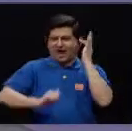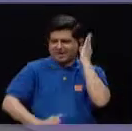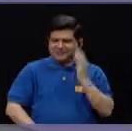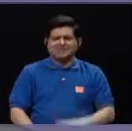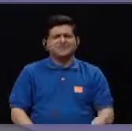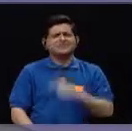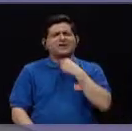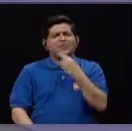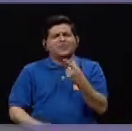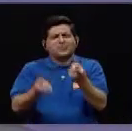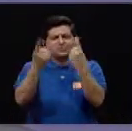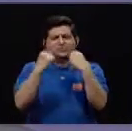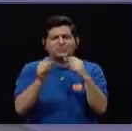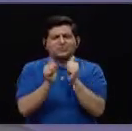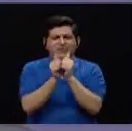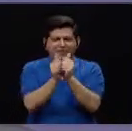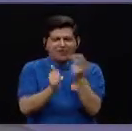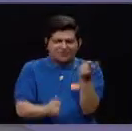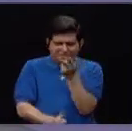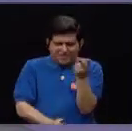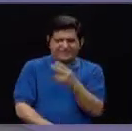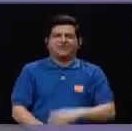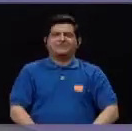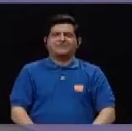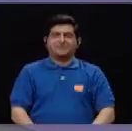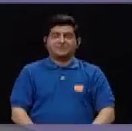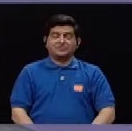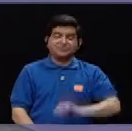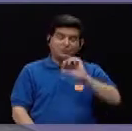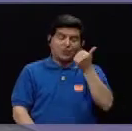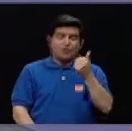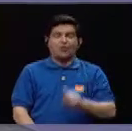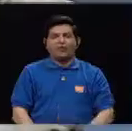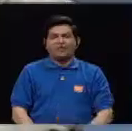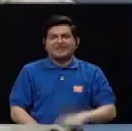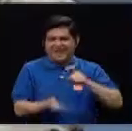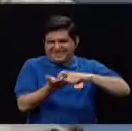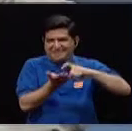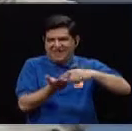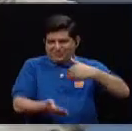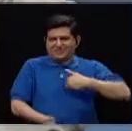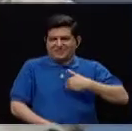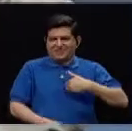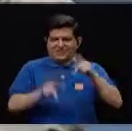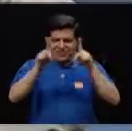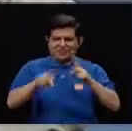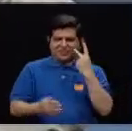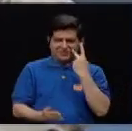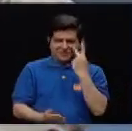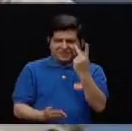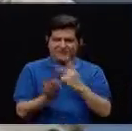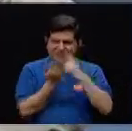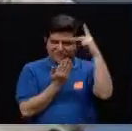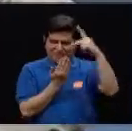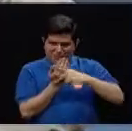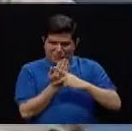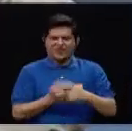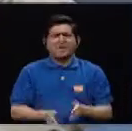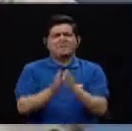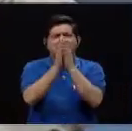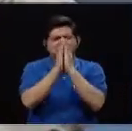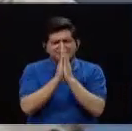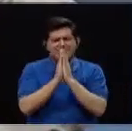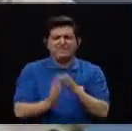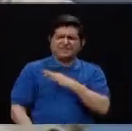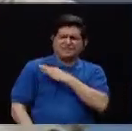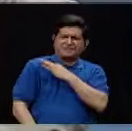verdad que es un gran gusto estar aquí con ustedes dos. Bueno, era Roberto, otro deber que teníamos con nuestros televidentes que nos pedían que